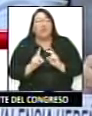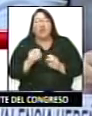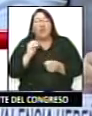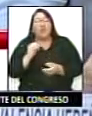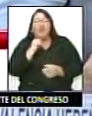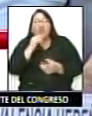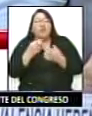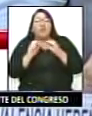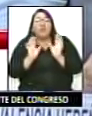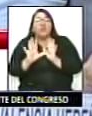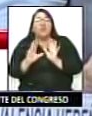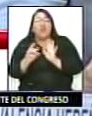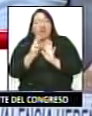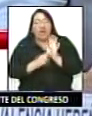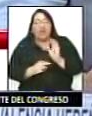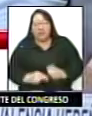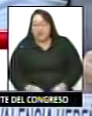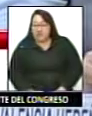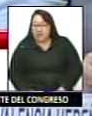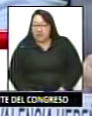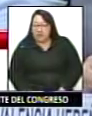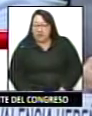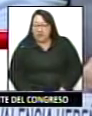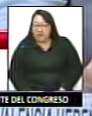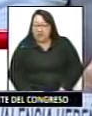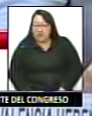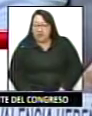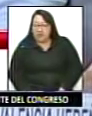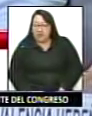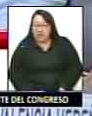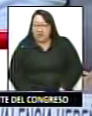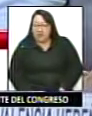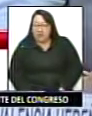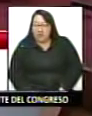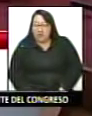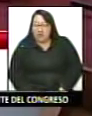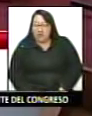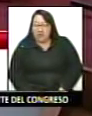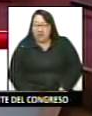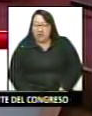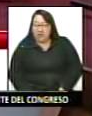han publicado los reglamentos. Gracias.